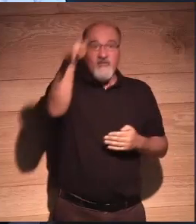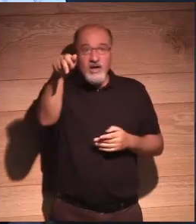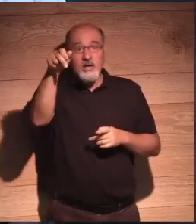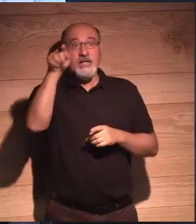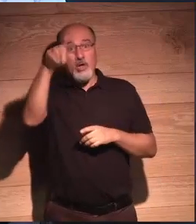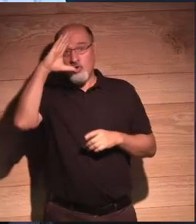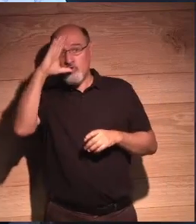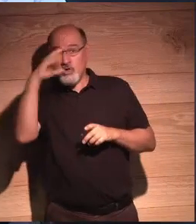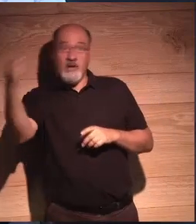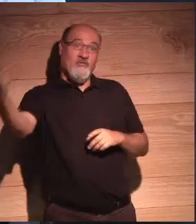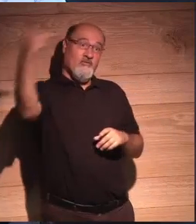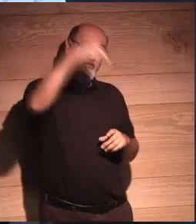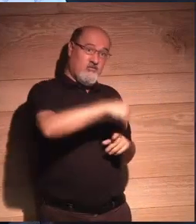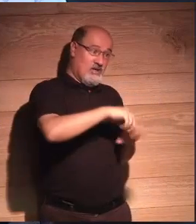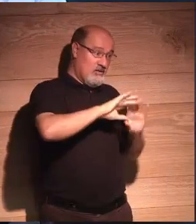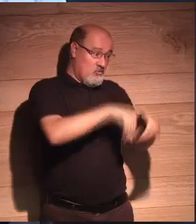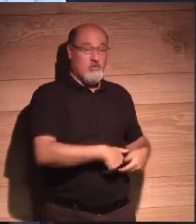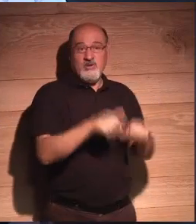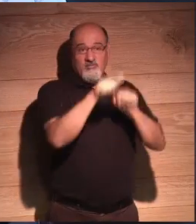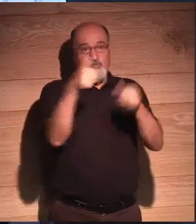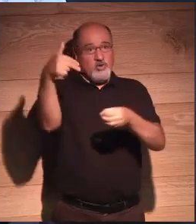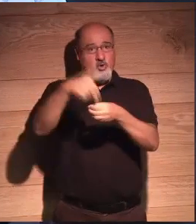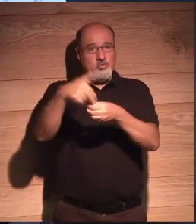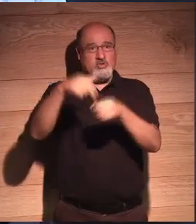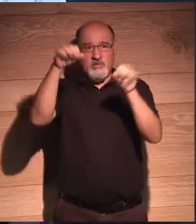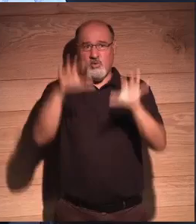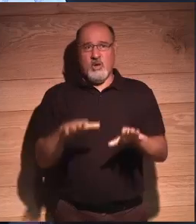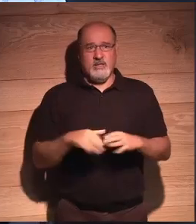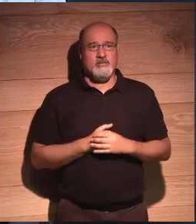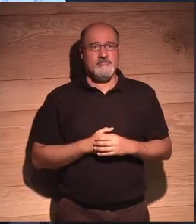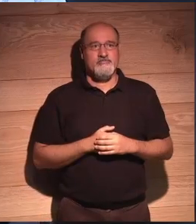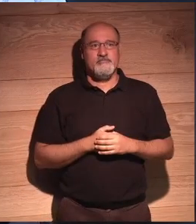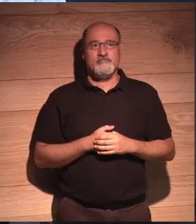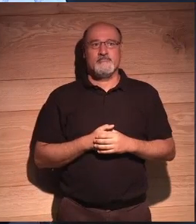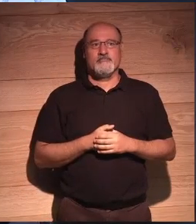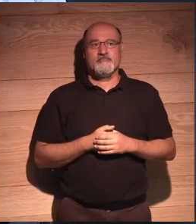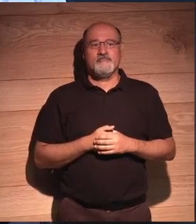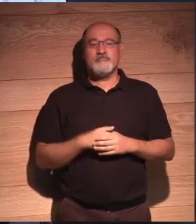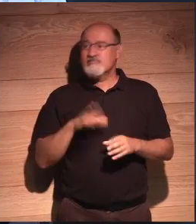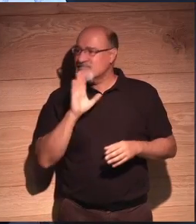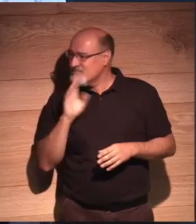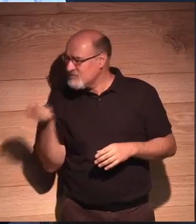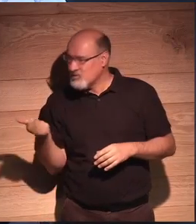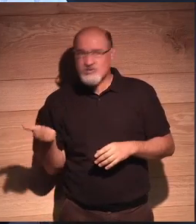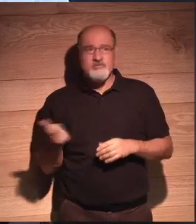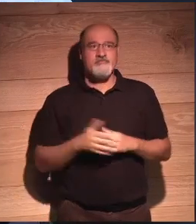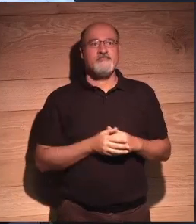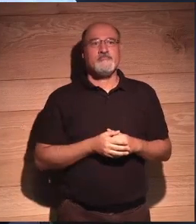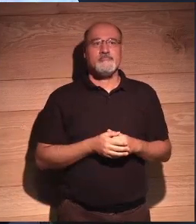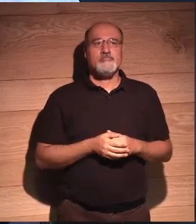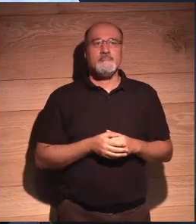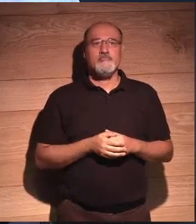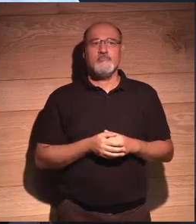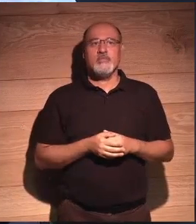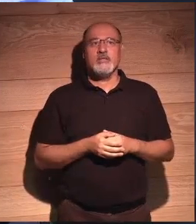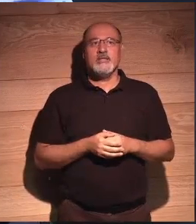combustible. No sé si te he respondido. ¿Con muy poquito? No. Bueno, pero